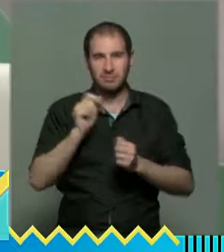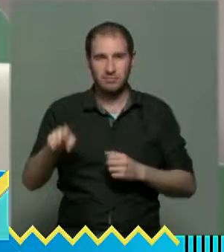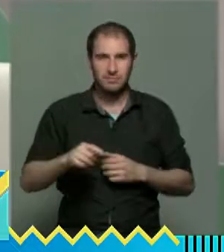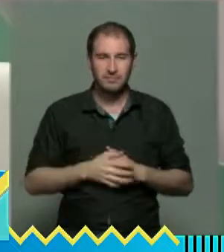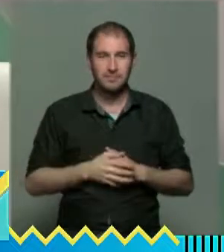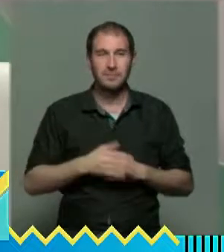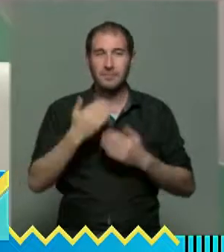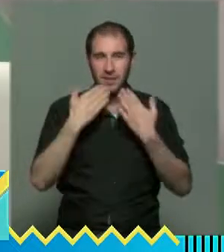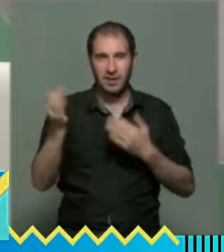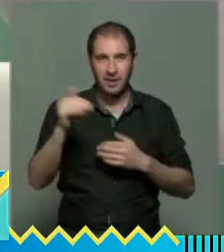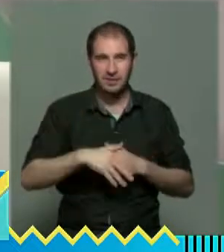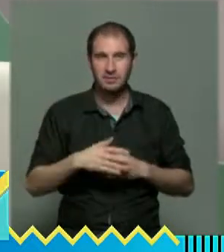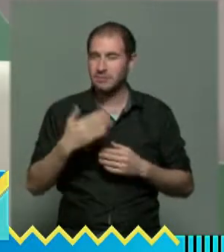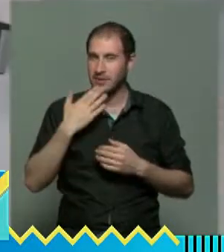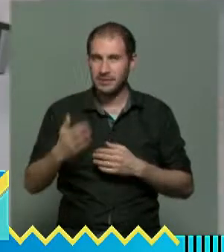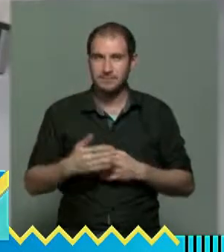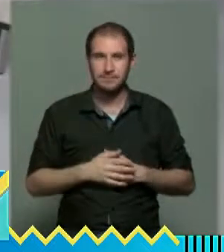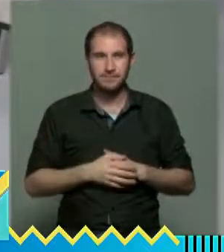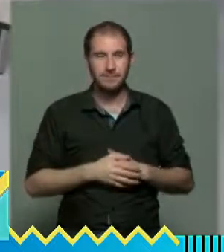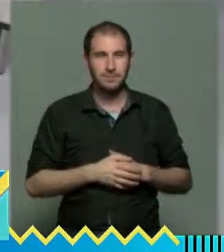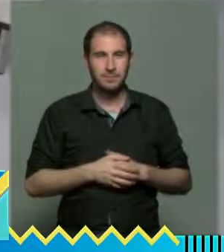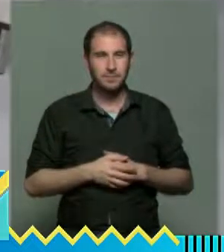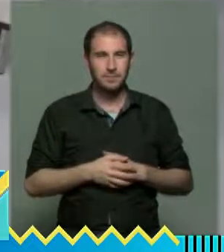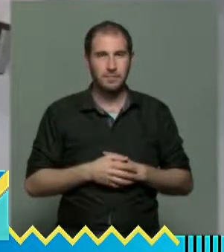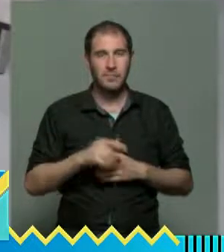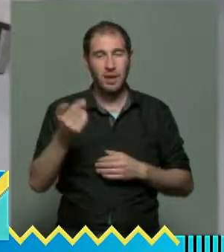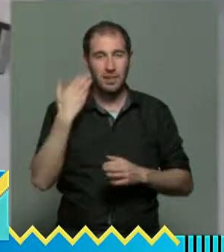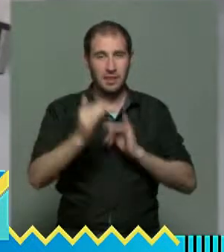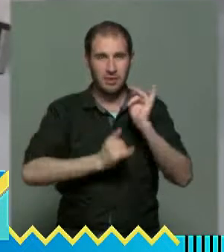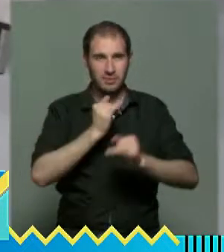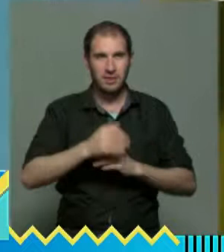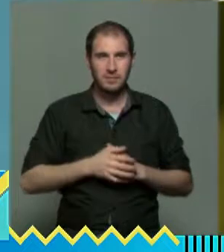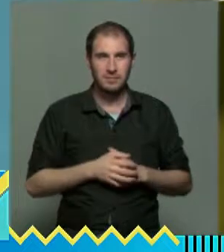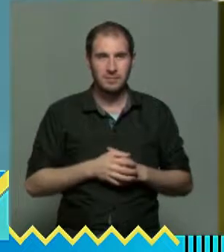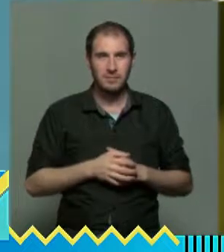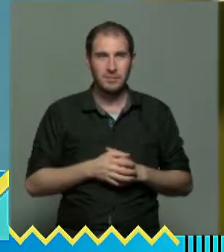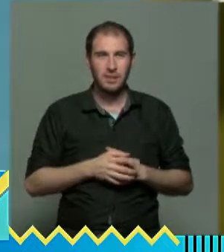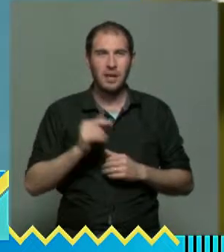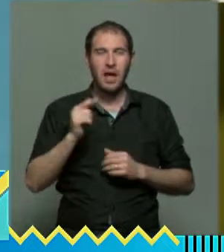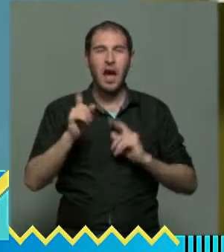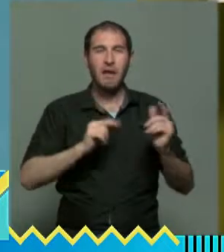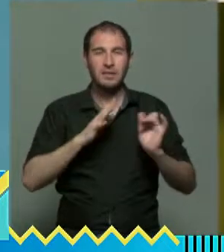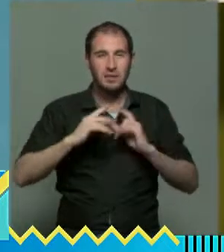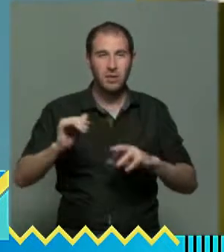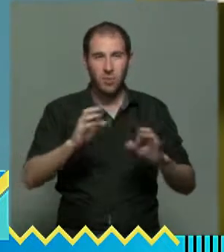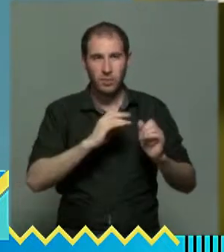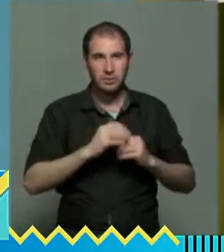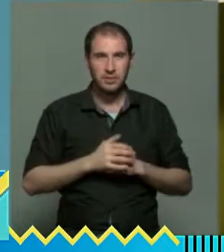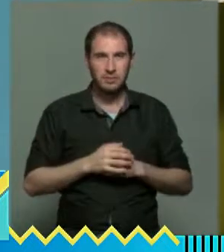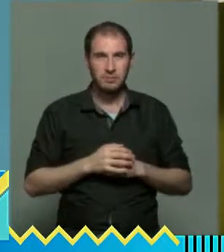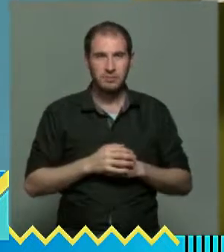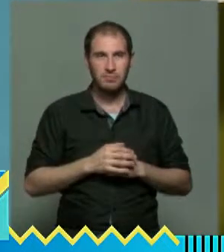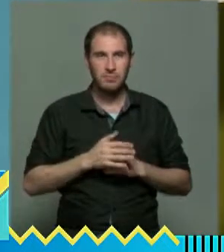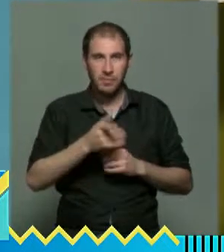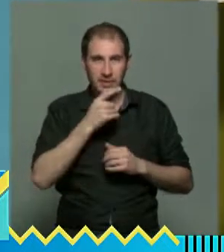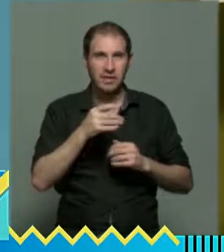Argentina. Muchísimas gracias también por estar aquí. Gracias a vos. Bueno, ya lo decíamos. Se habla a veces, o leyendo